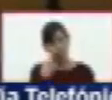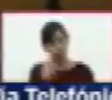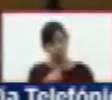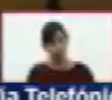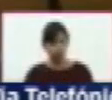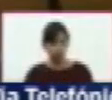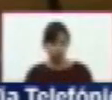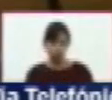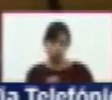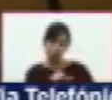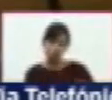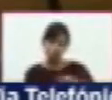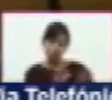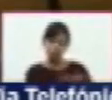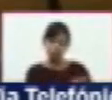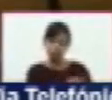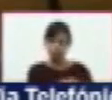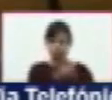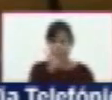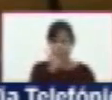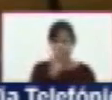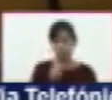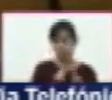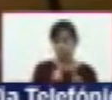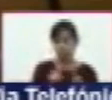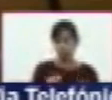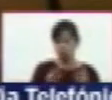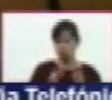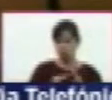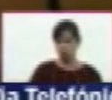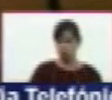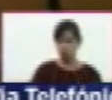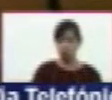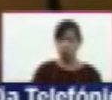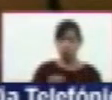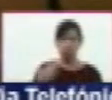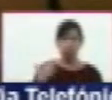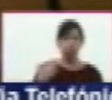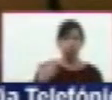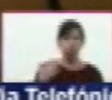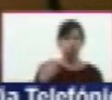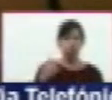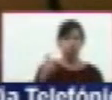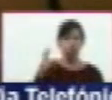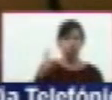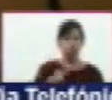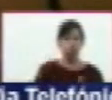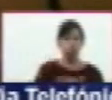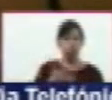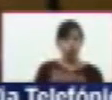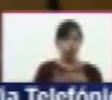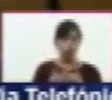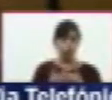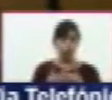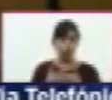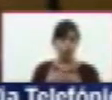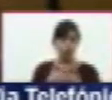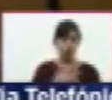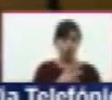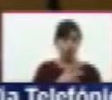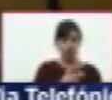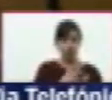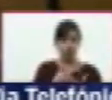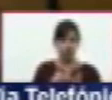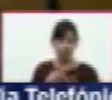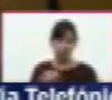la comparación, una encuesta como esta, telefónica y con una muestra de 400 casos, no es del